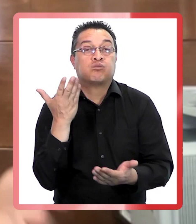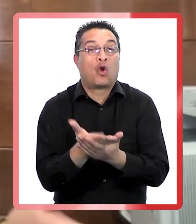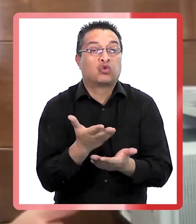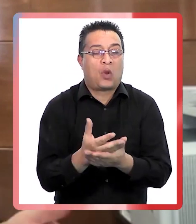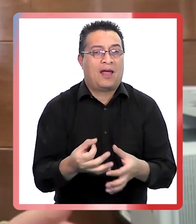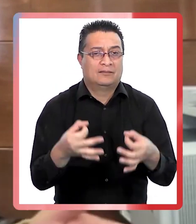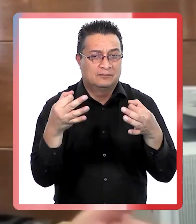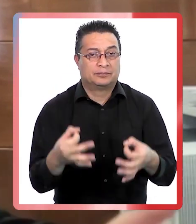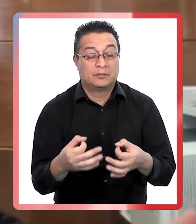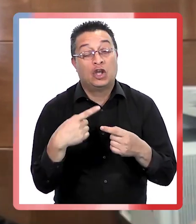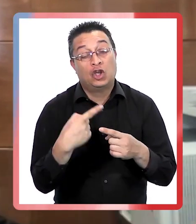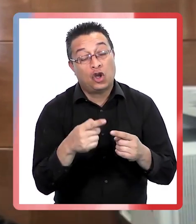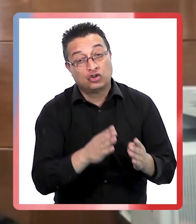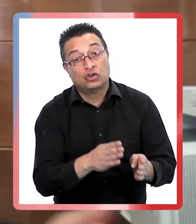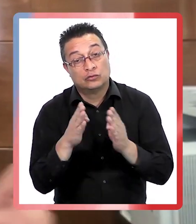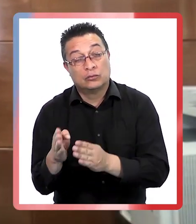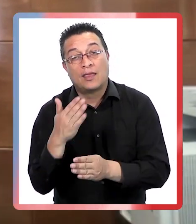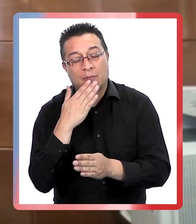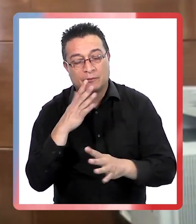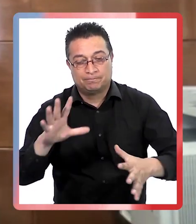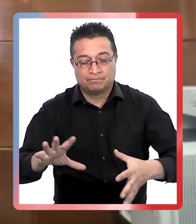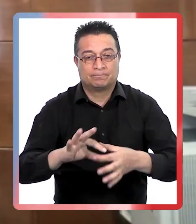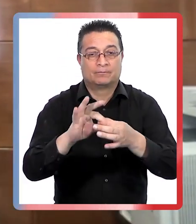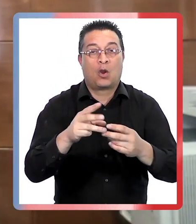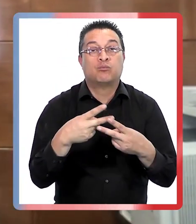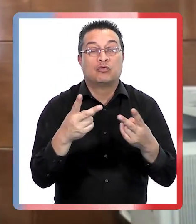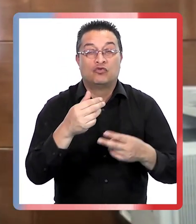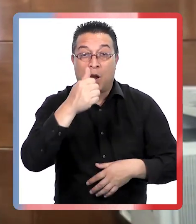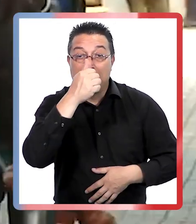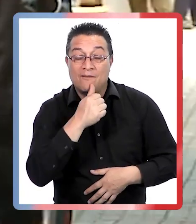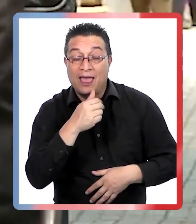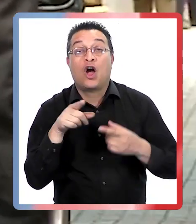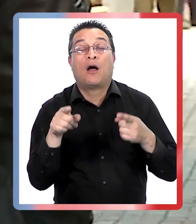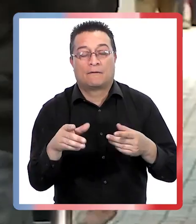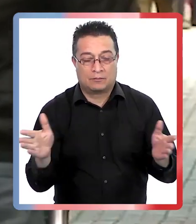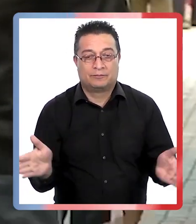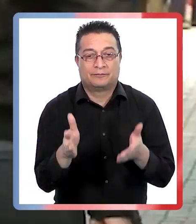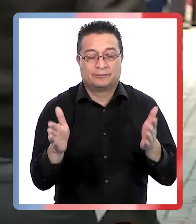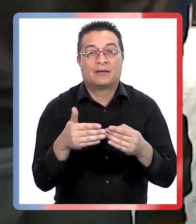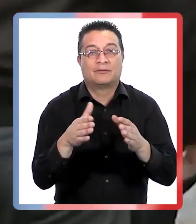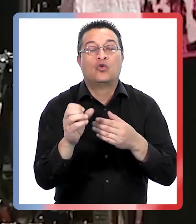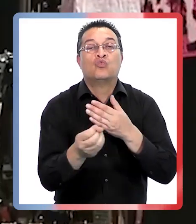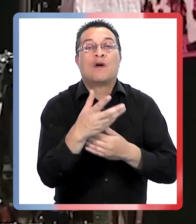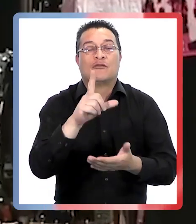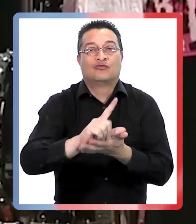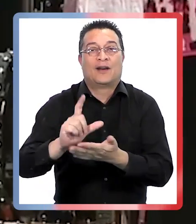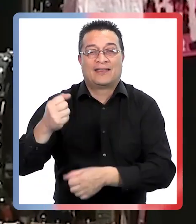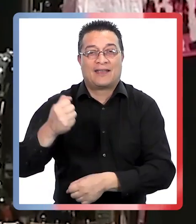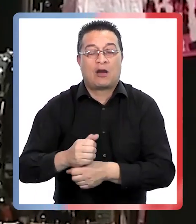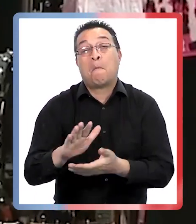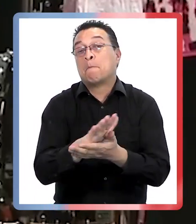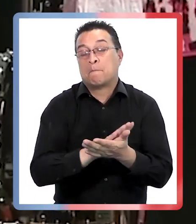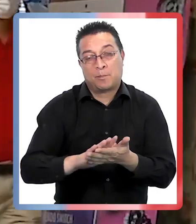postular debidamente. Y por otro lado, además, alianzas público-privadas que promuevan la apertura de nuevos puestos de trabajo.